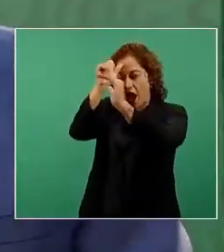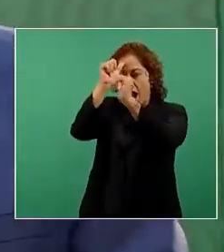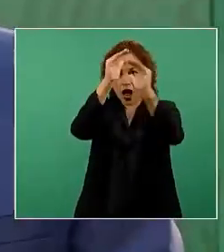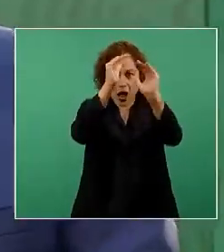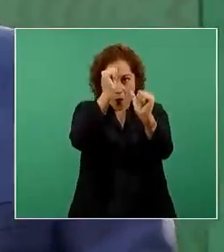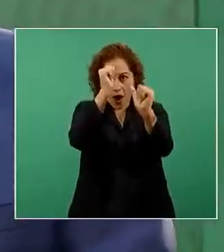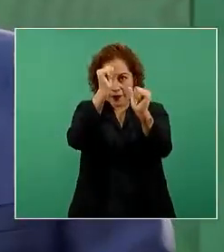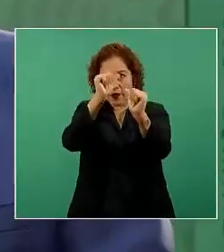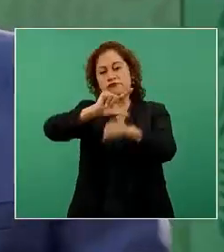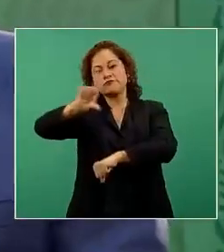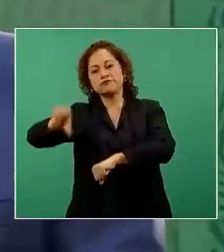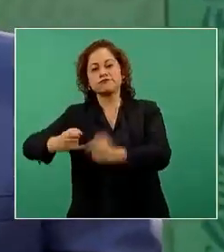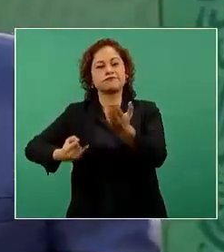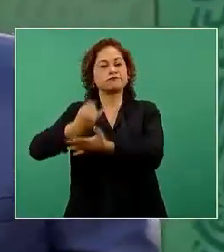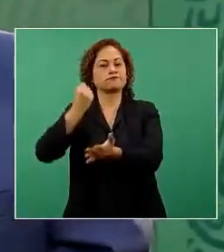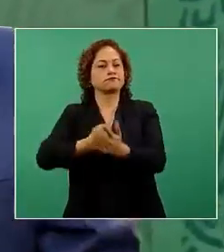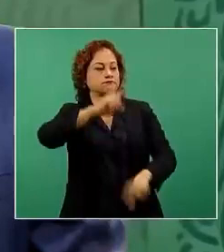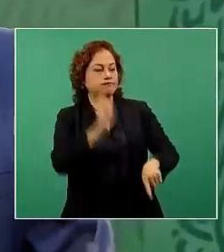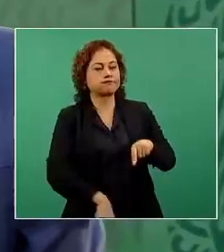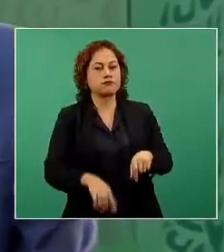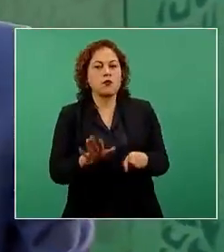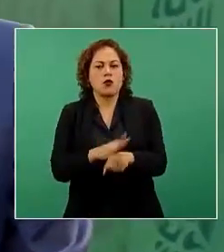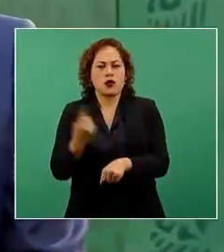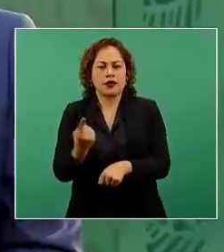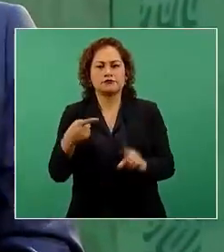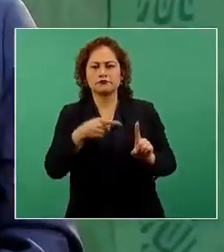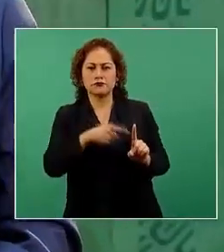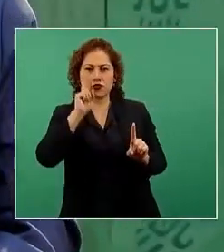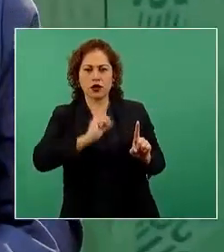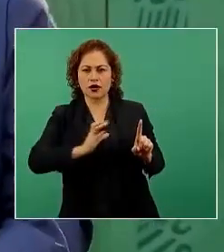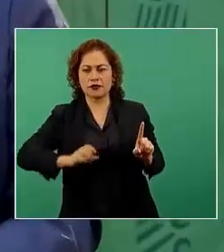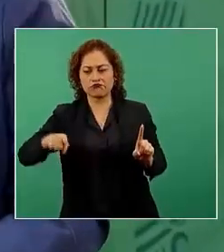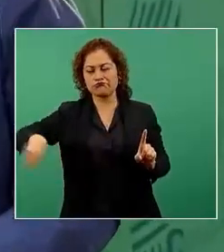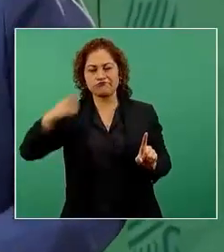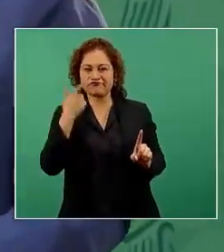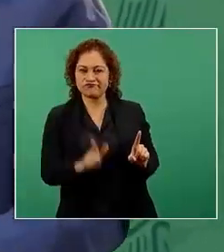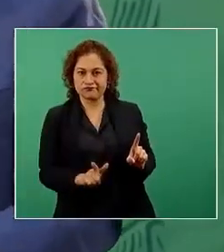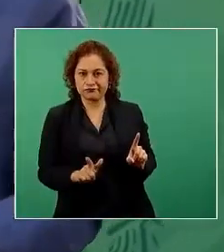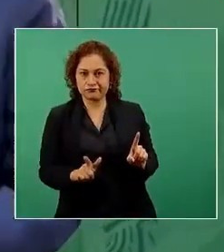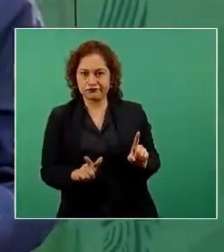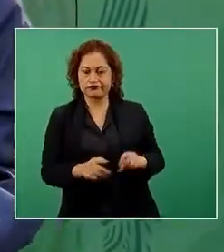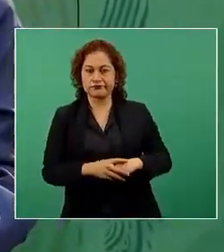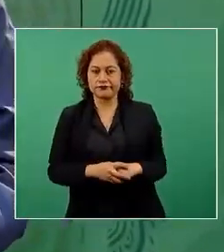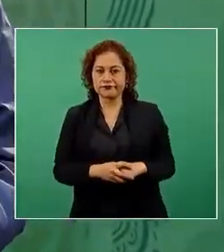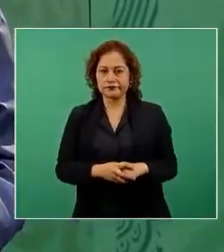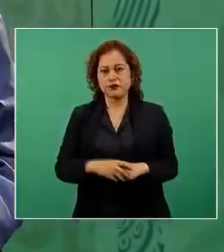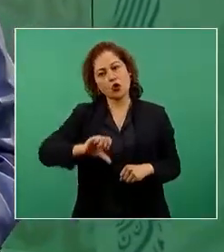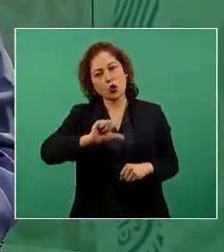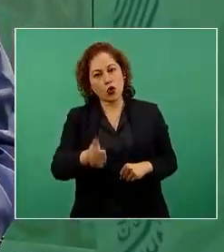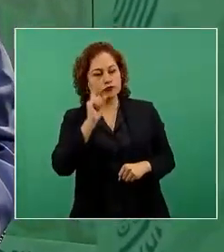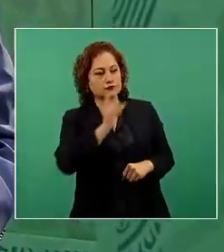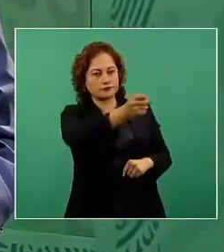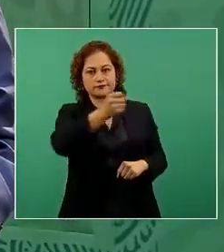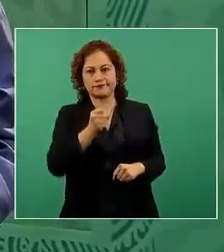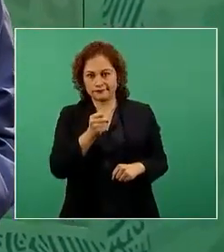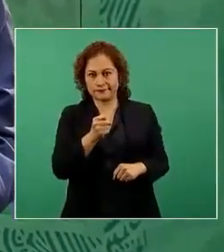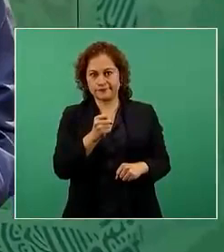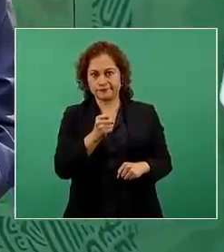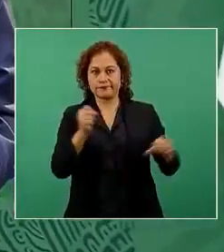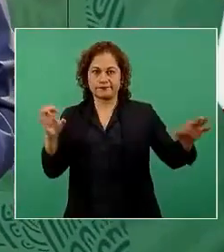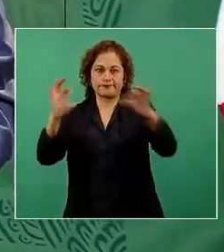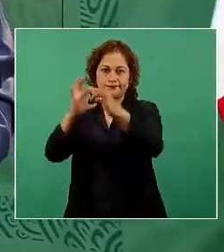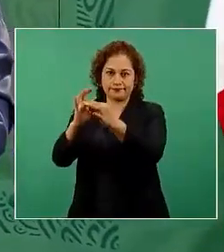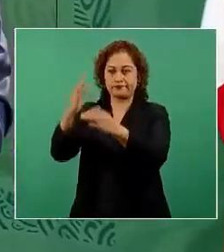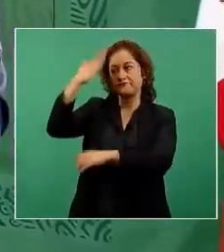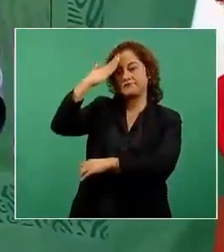Tomaron el acuerdo porque no querían que esa fuera la candidata, sino otra señora, por cierto, vinculada con